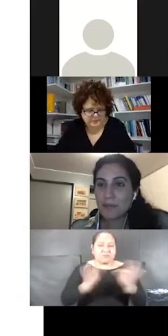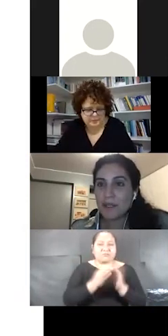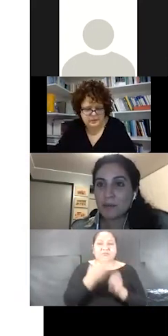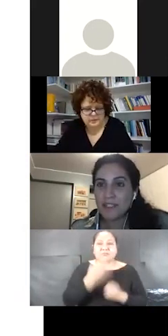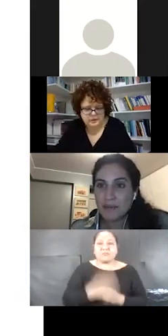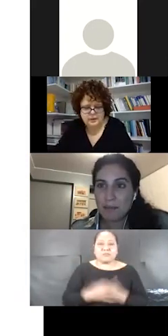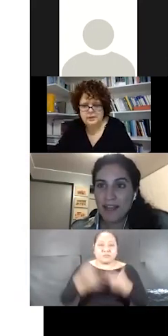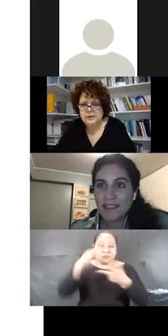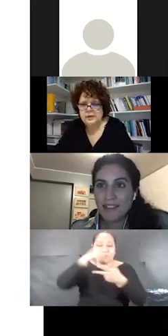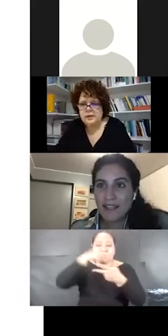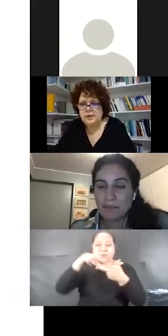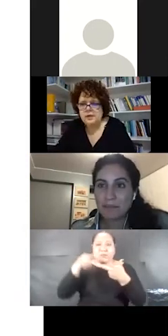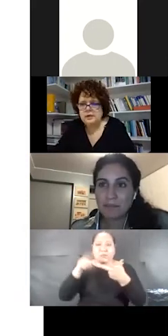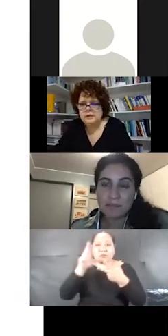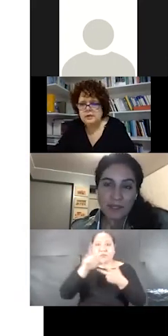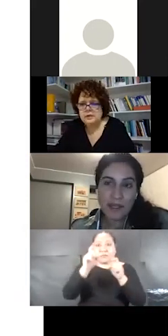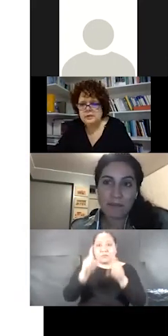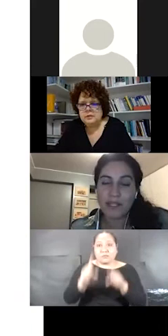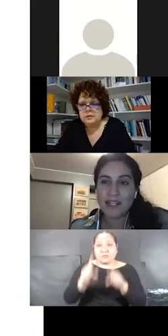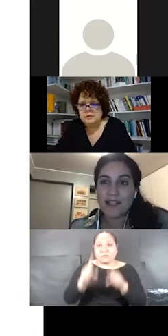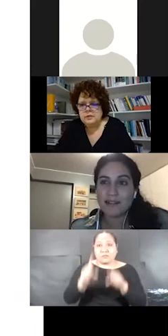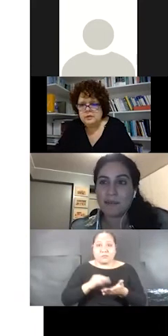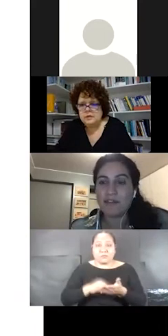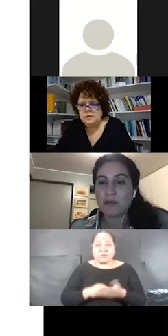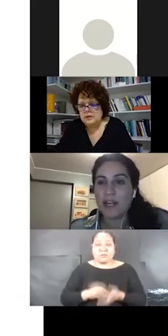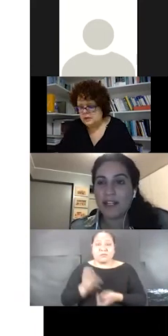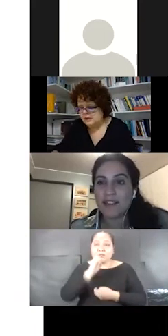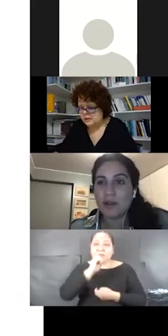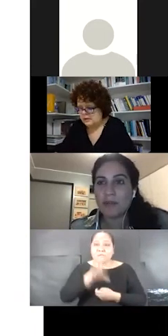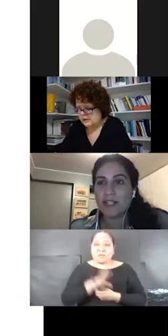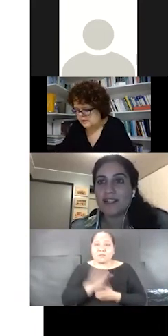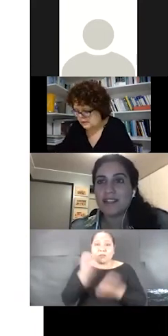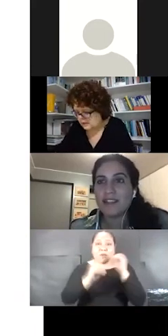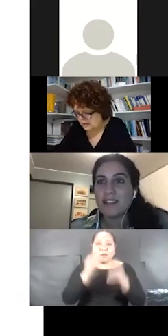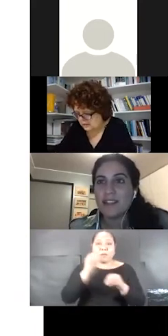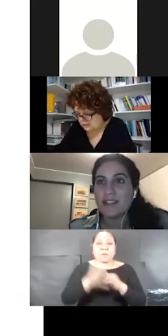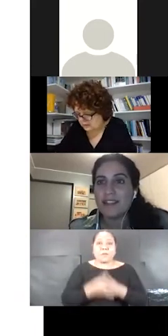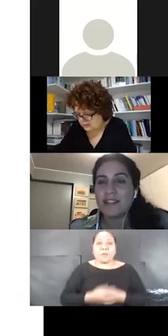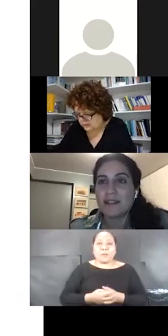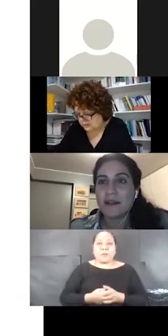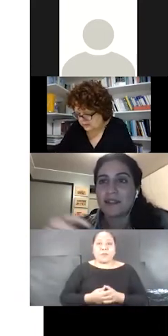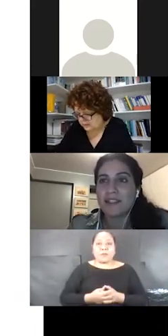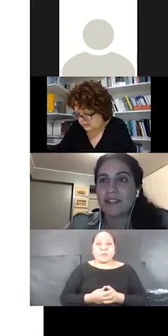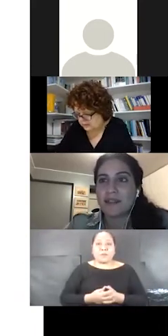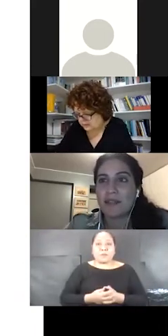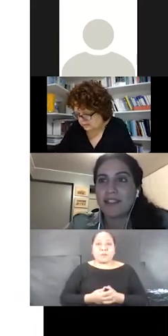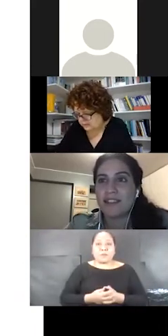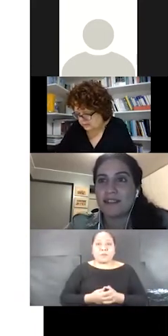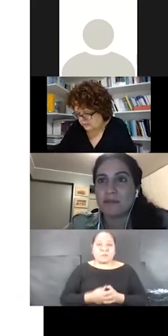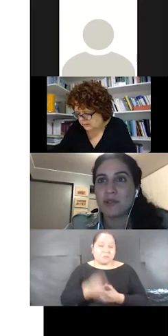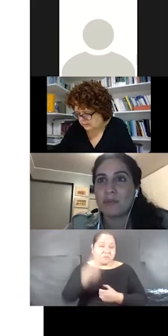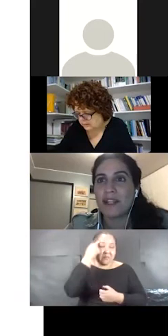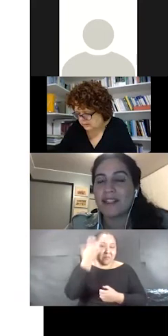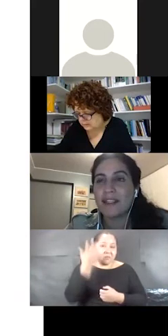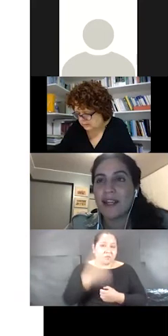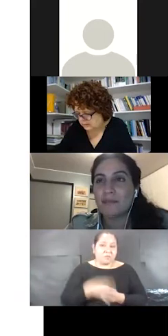3 preguntas más que voy a formularlas de todas maneras. A ver qué te parecen.